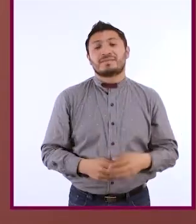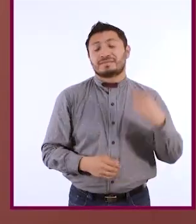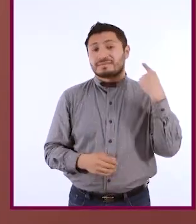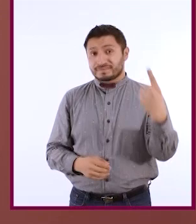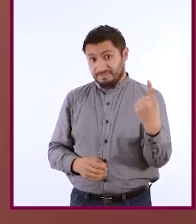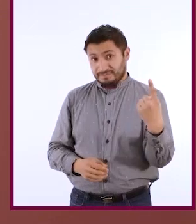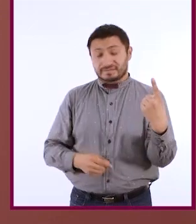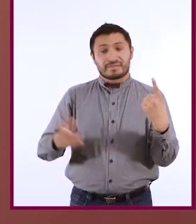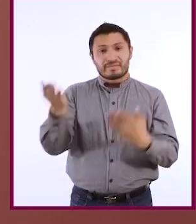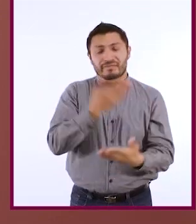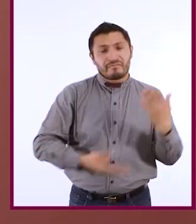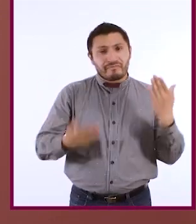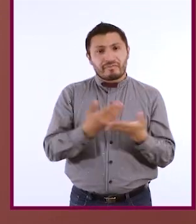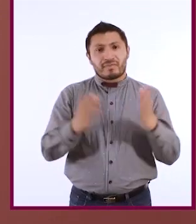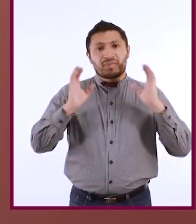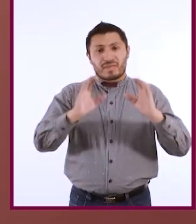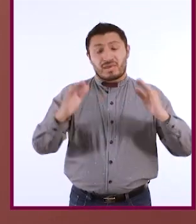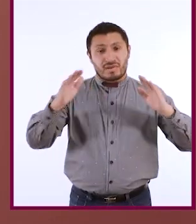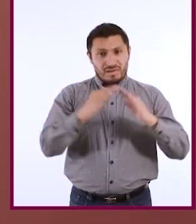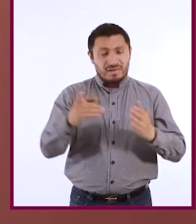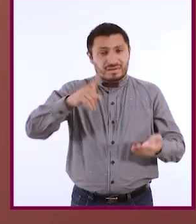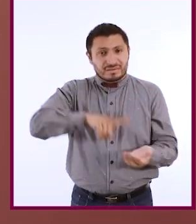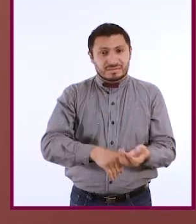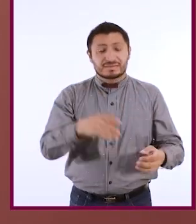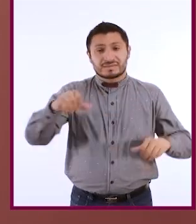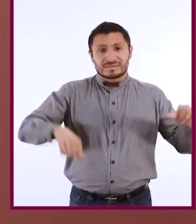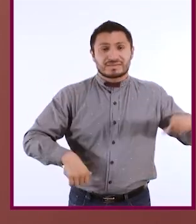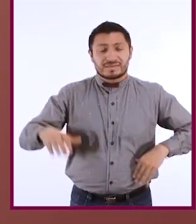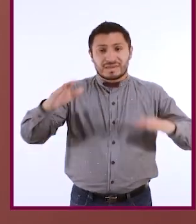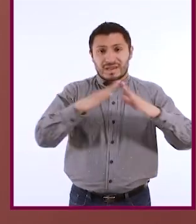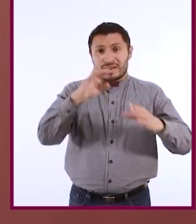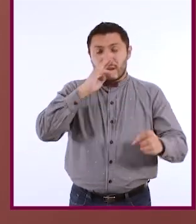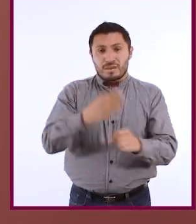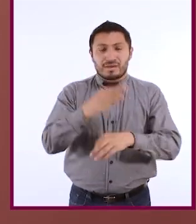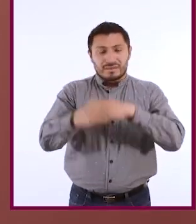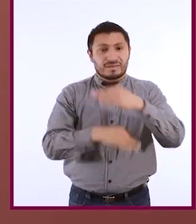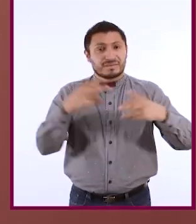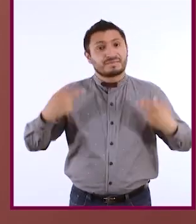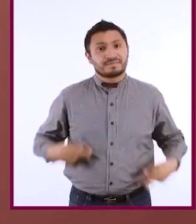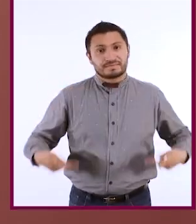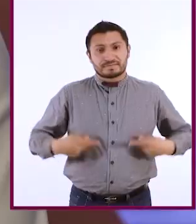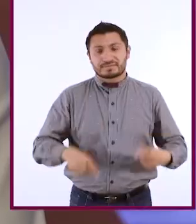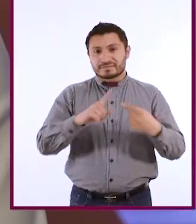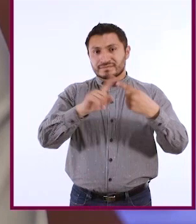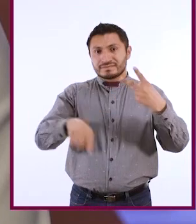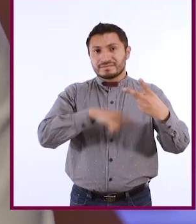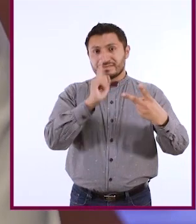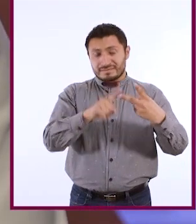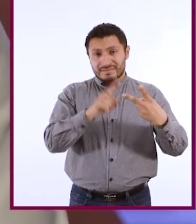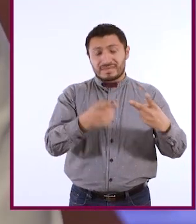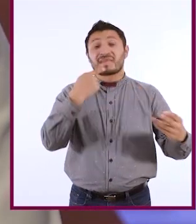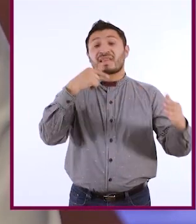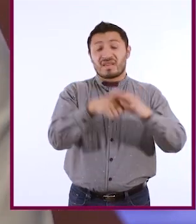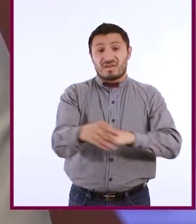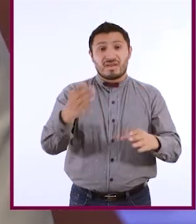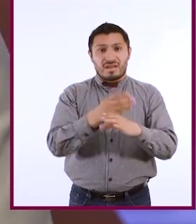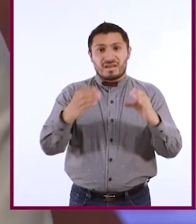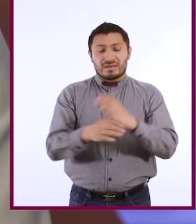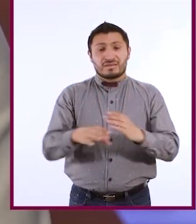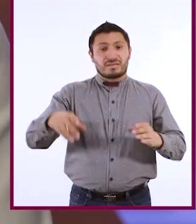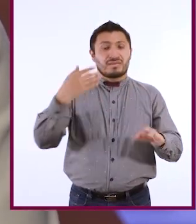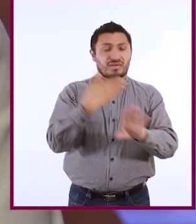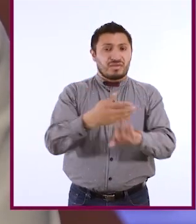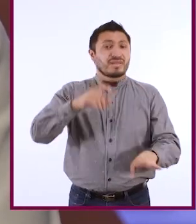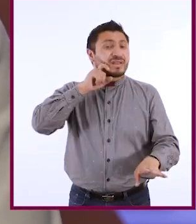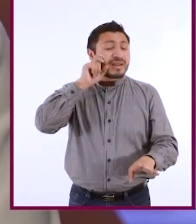1. Comparte el cuidado en el hogar. Las labores del hogar son responsabilidad de todas y todos. 2. Denuncia los casos de sexismo